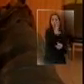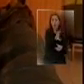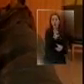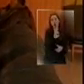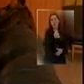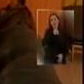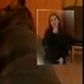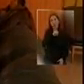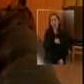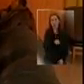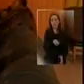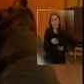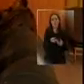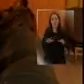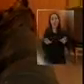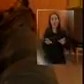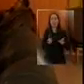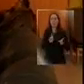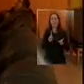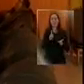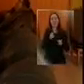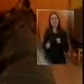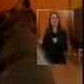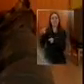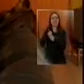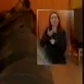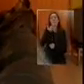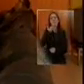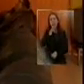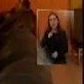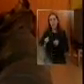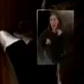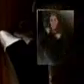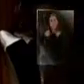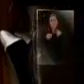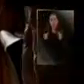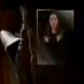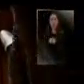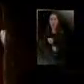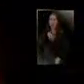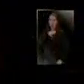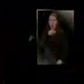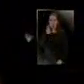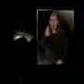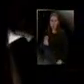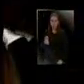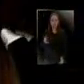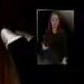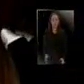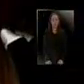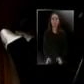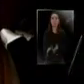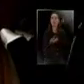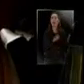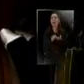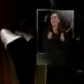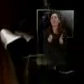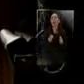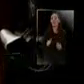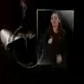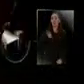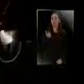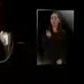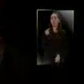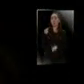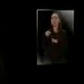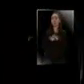o con bebida, o con lo que haya, acompañen el almuerzo con agua. ¿Qué pasaría si nuestros voluntarios